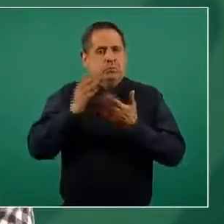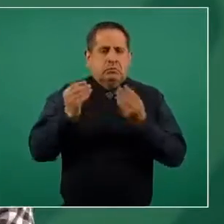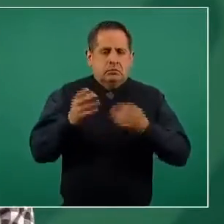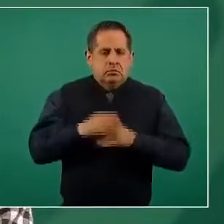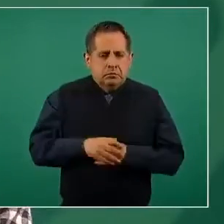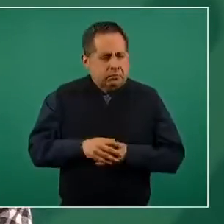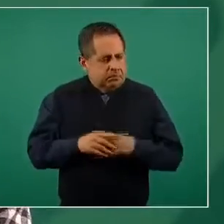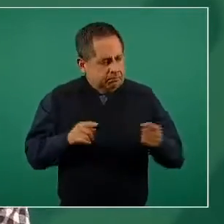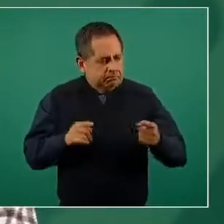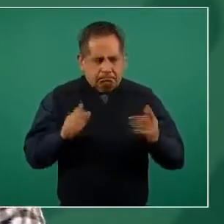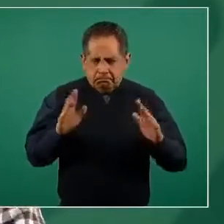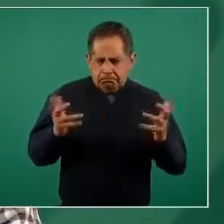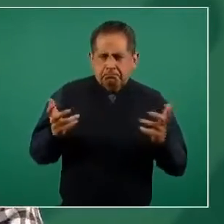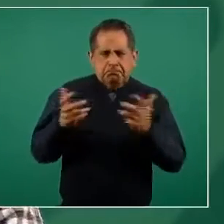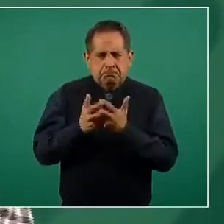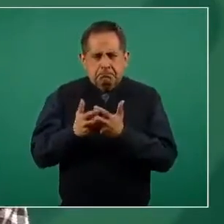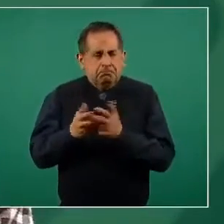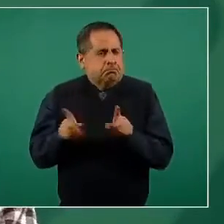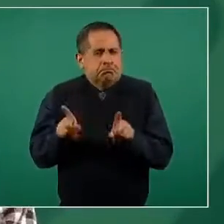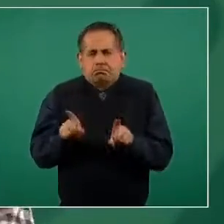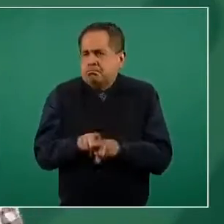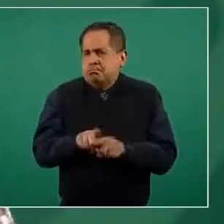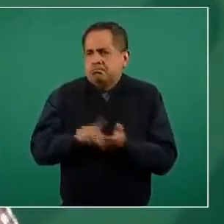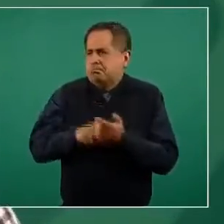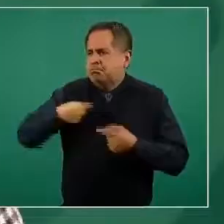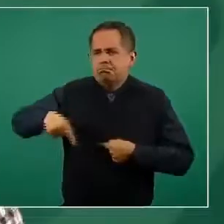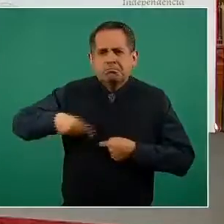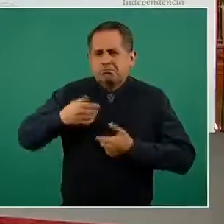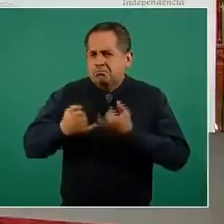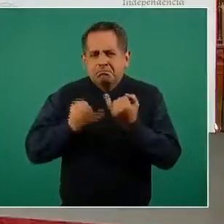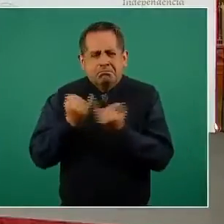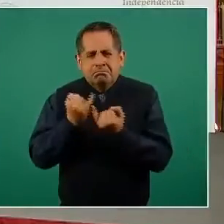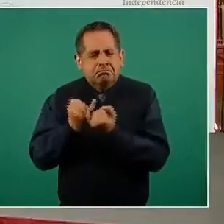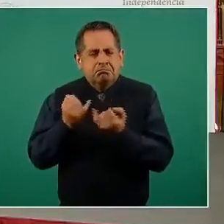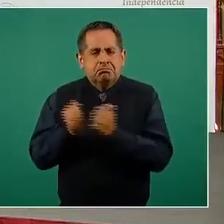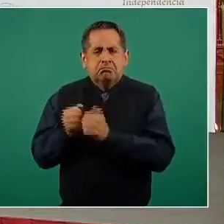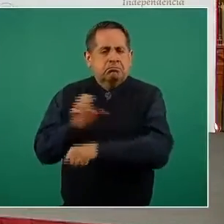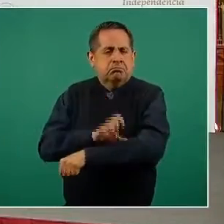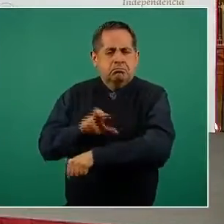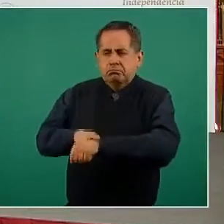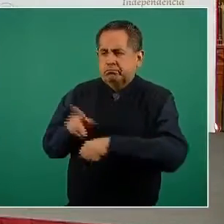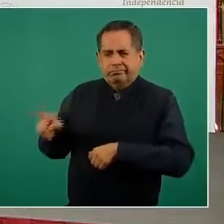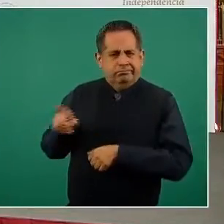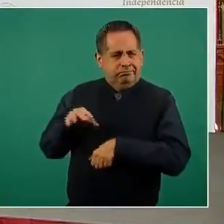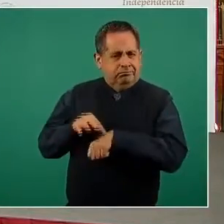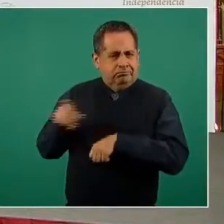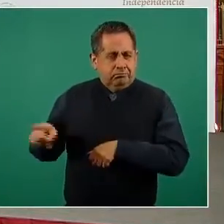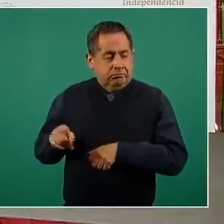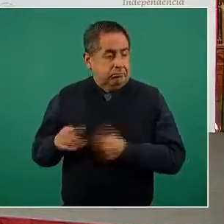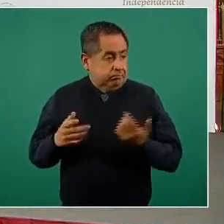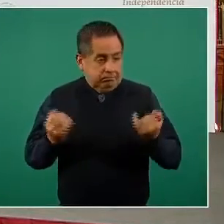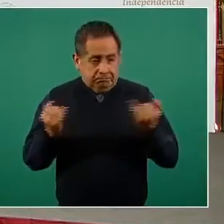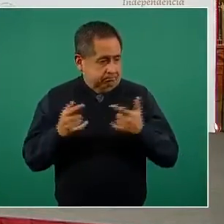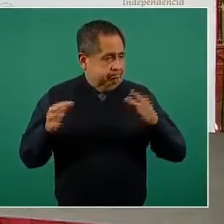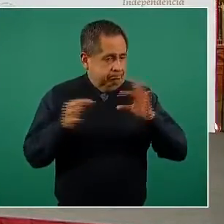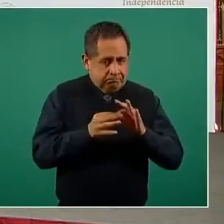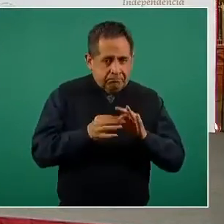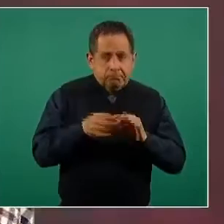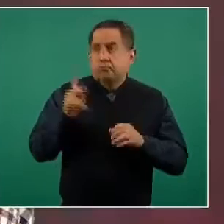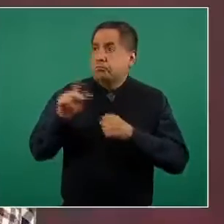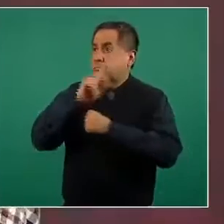fueron exactamente compatibles con el trabajo técnico que veníamos haciendo y que coordina el doctor López Ridaura, pero no todos los países tienen